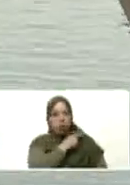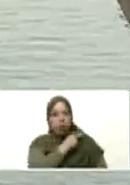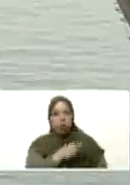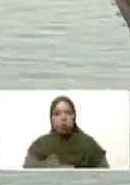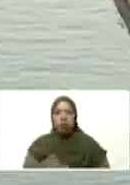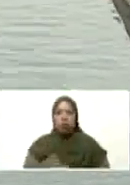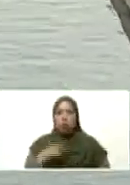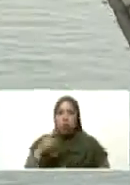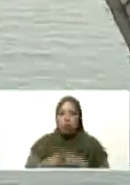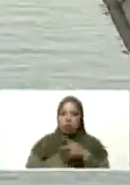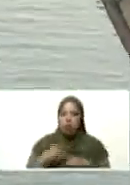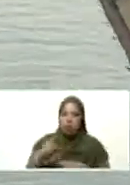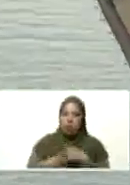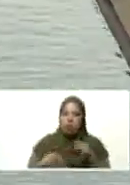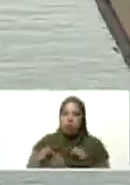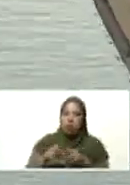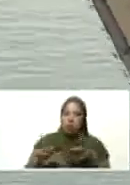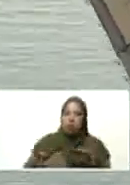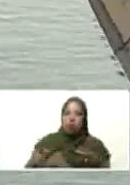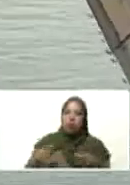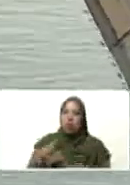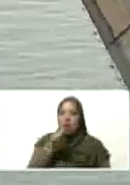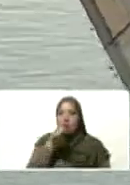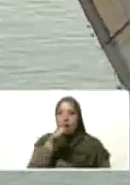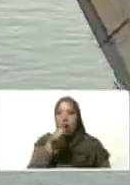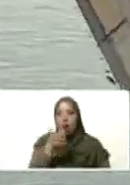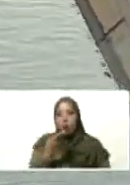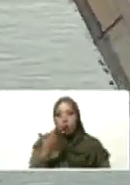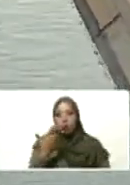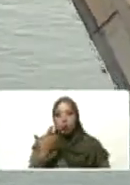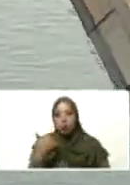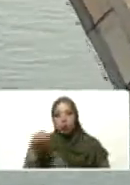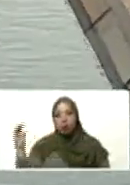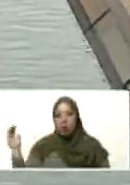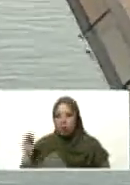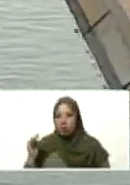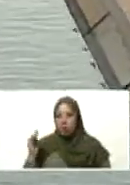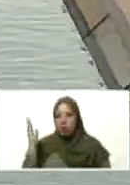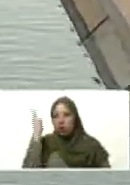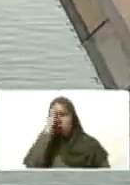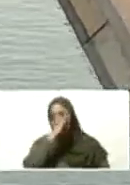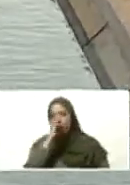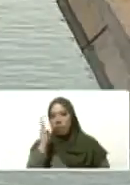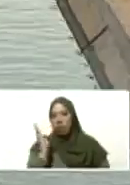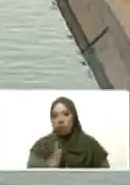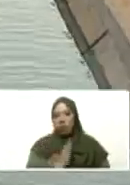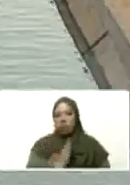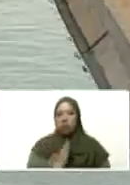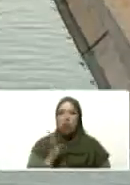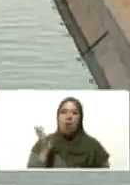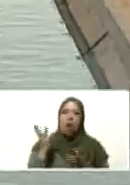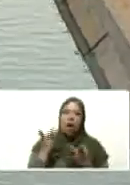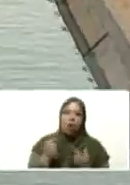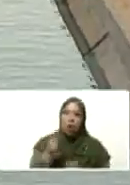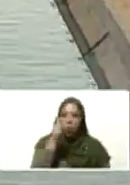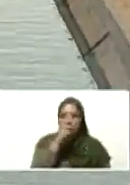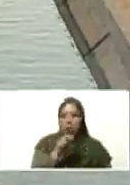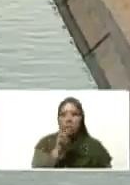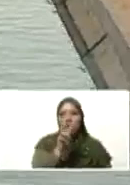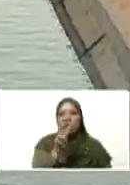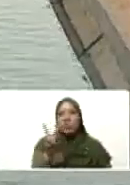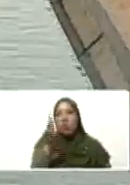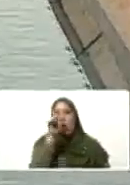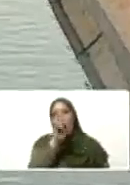zona. Etmar, que llegó de Mato Grosso, de Brasil, hace 22